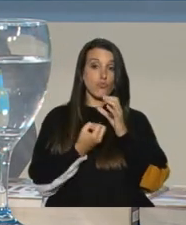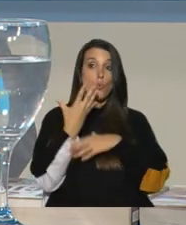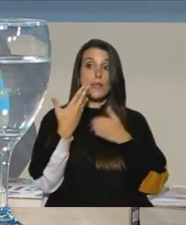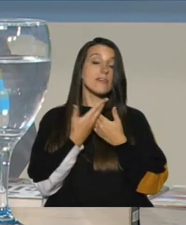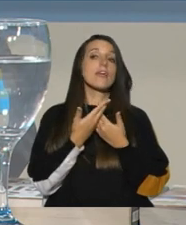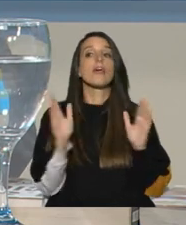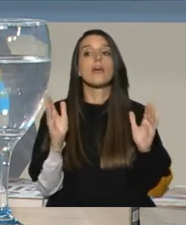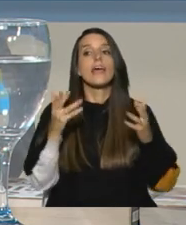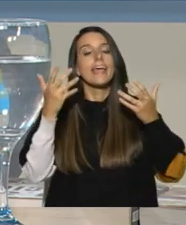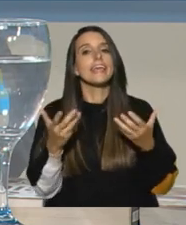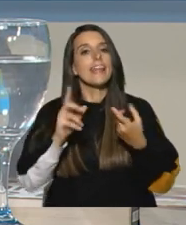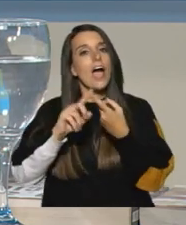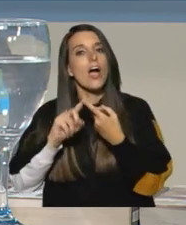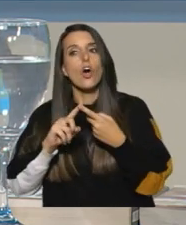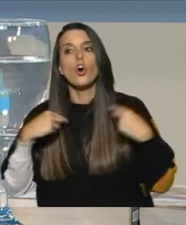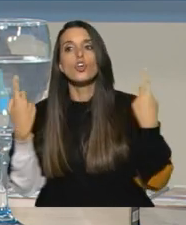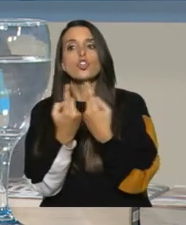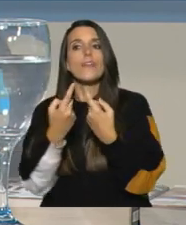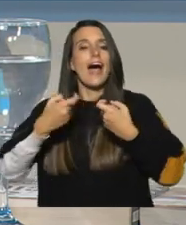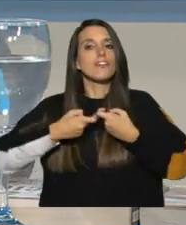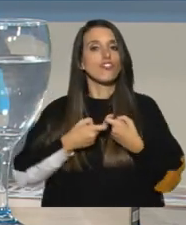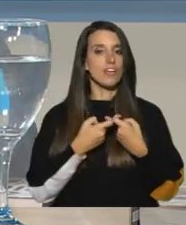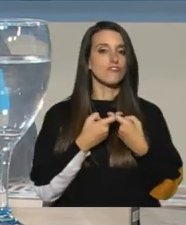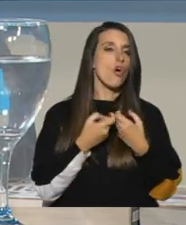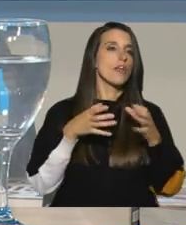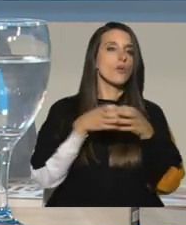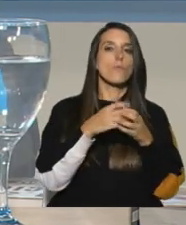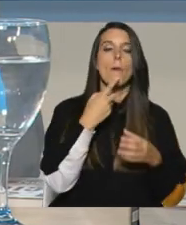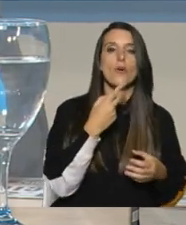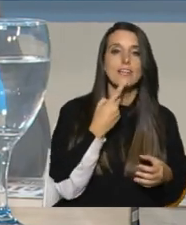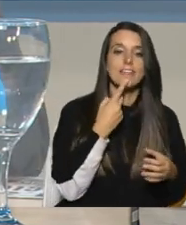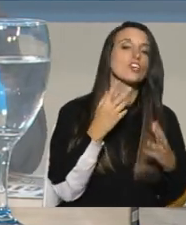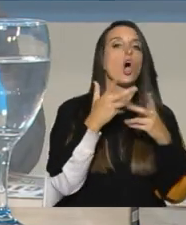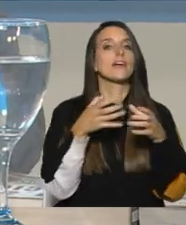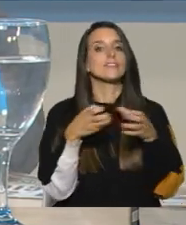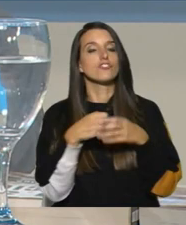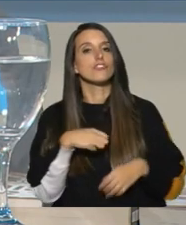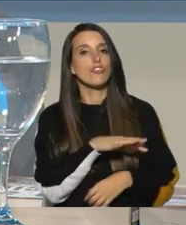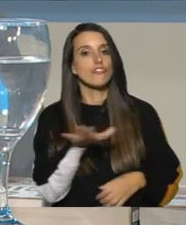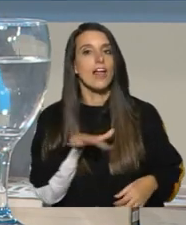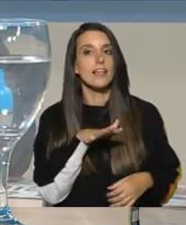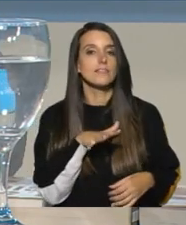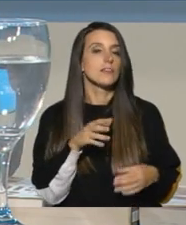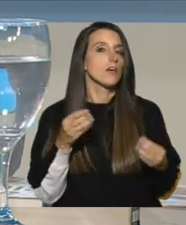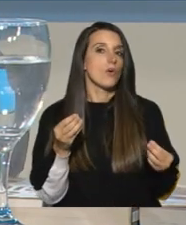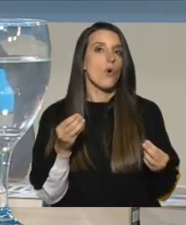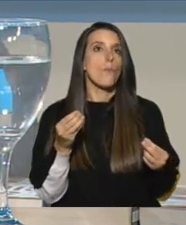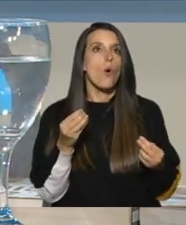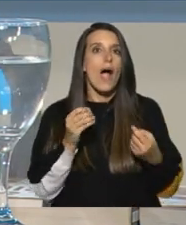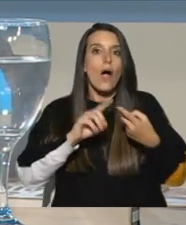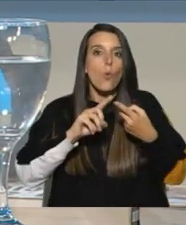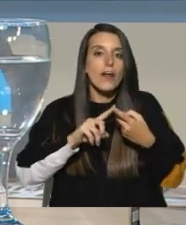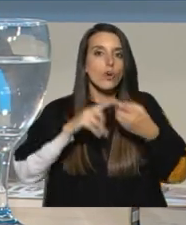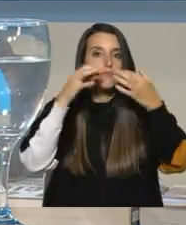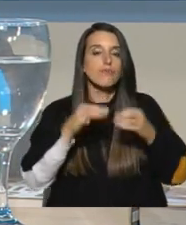puentes, como les decía, con todas las asociaciones y partidos políticos y organizaciones sociales, para lograr un acuerdo